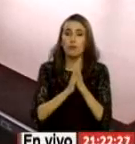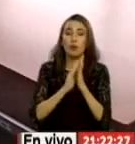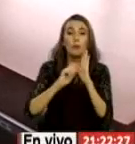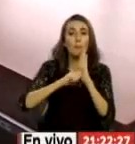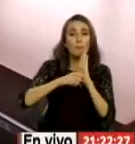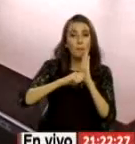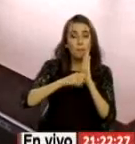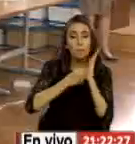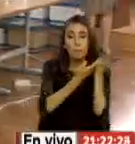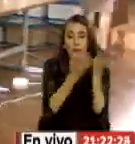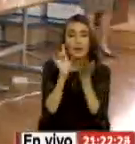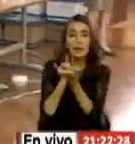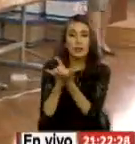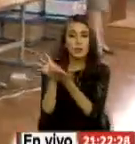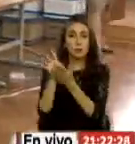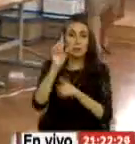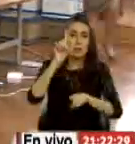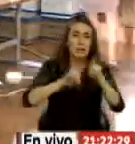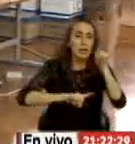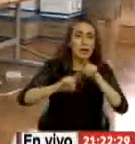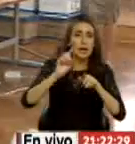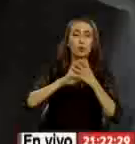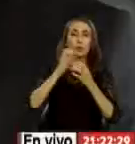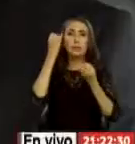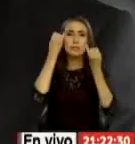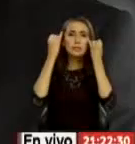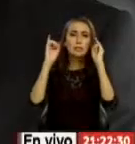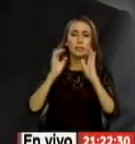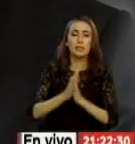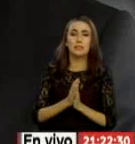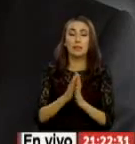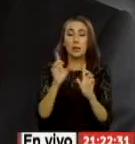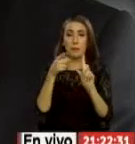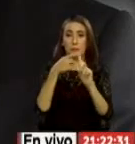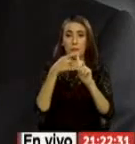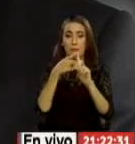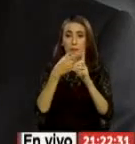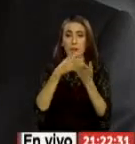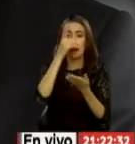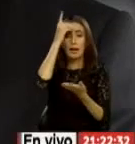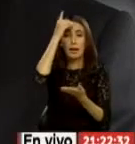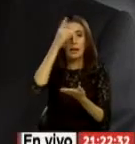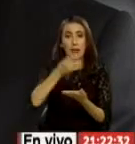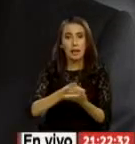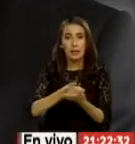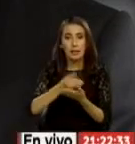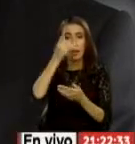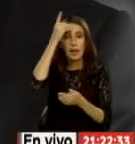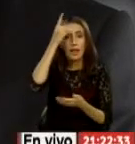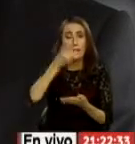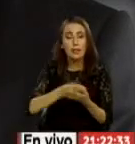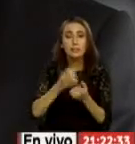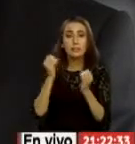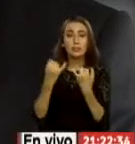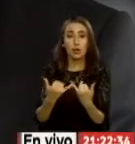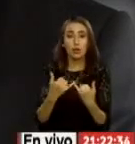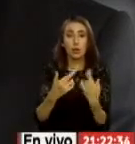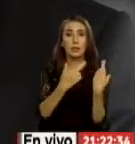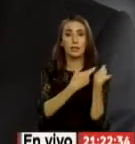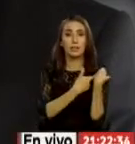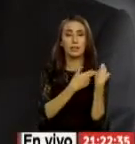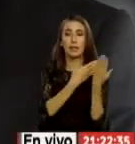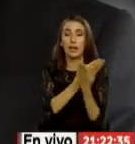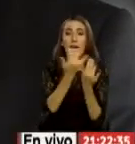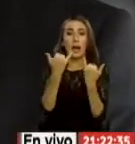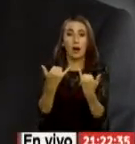determina su destitución, surgen diferentes posiciones. La resolución va en función de la persona y del cargo que se viene desempeñando y en la